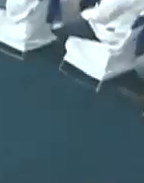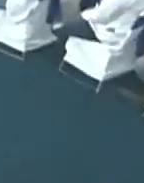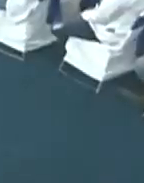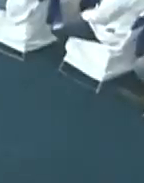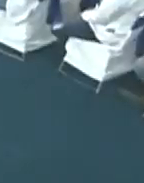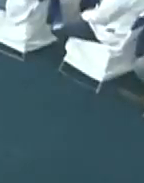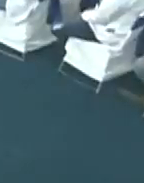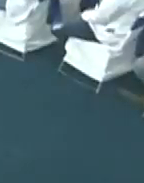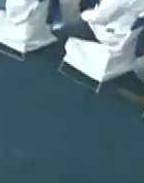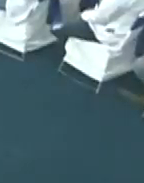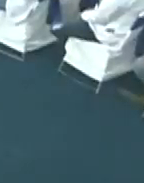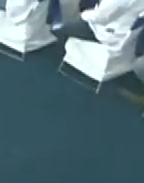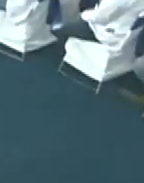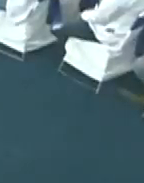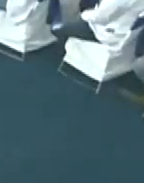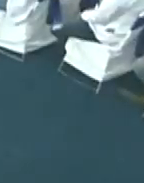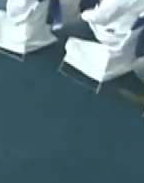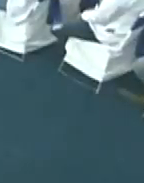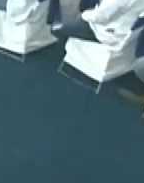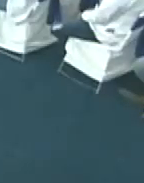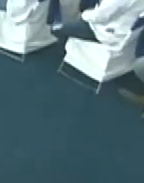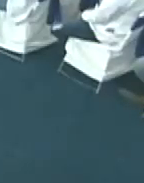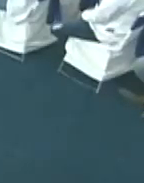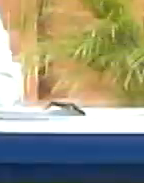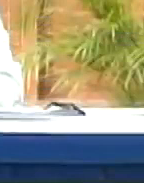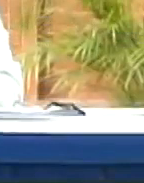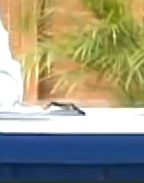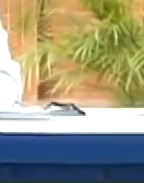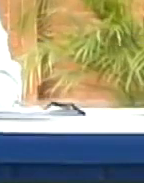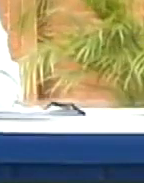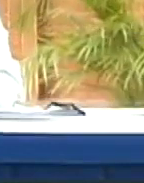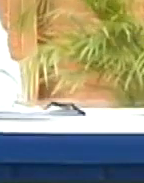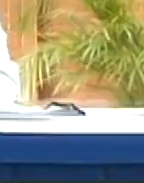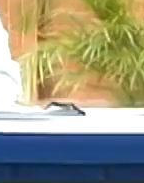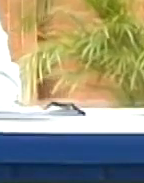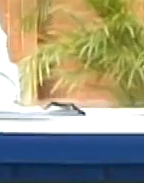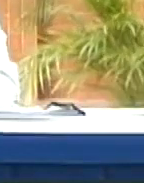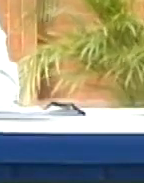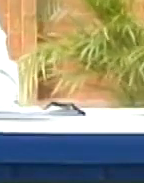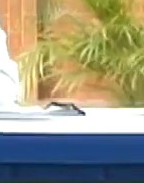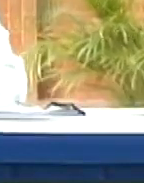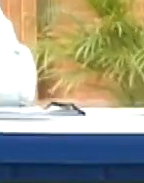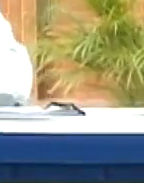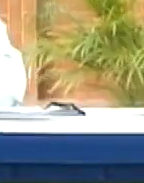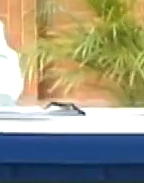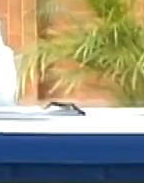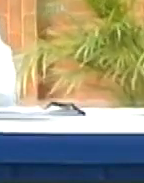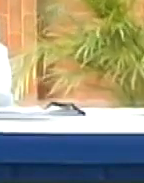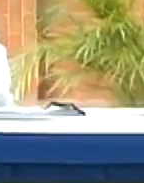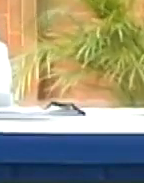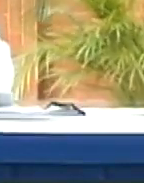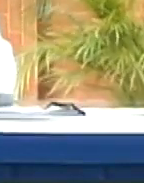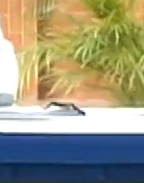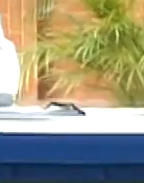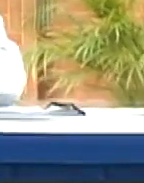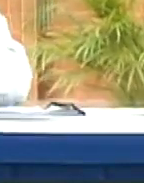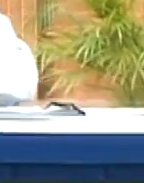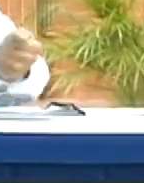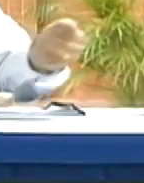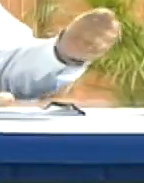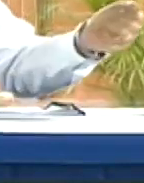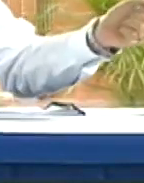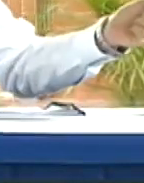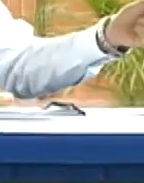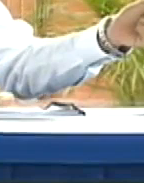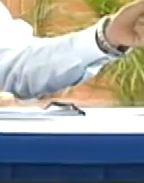El que hace con amor las cosas, le salen bien. Y nosotros hacemos nuestro trabajo con amor. Le